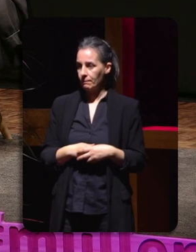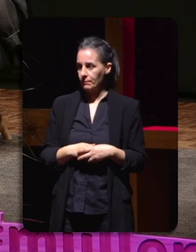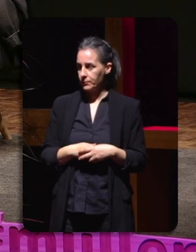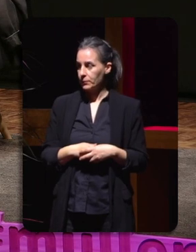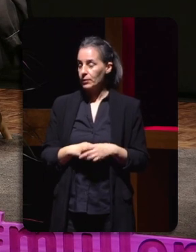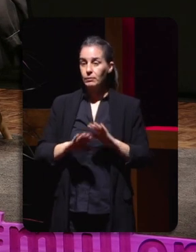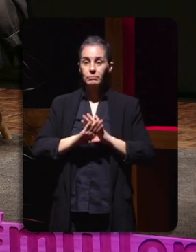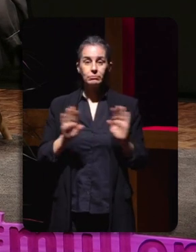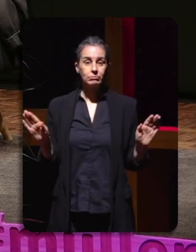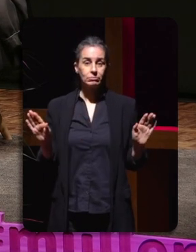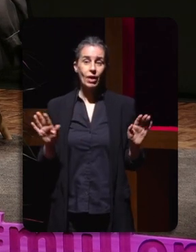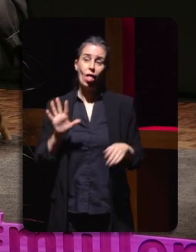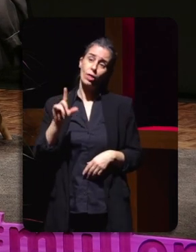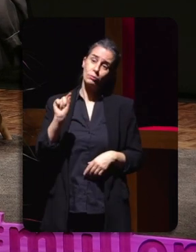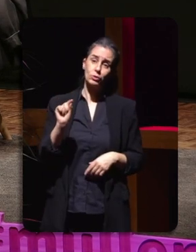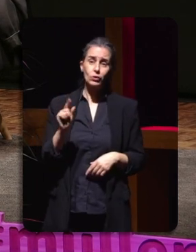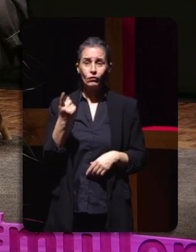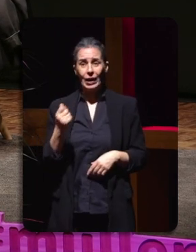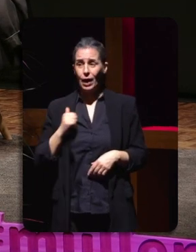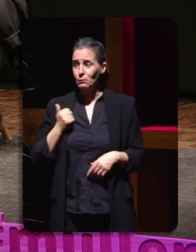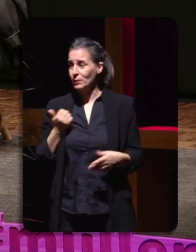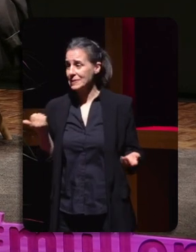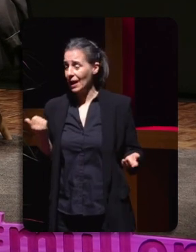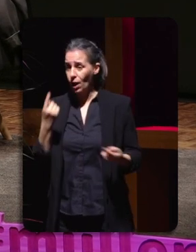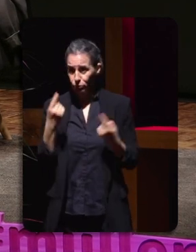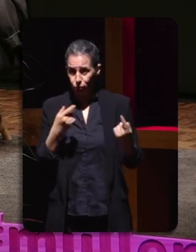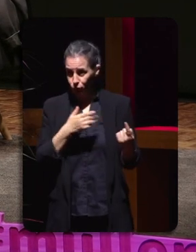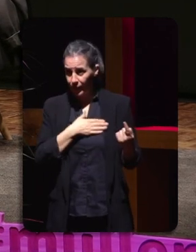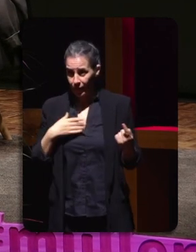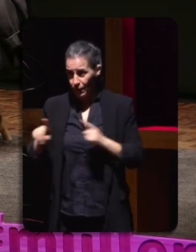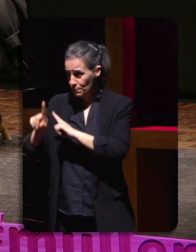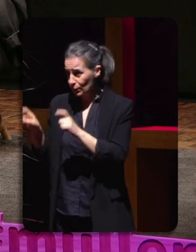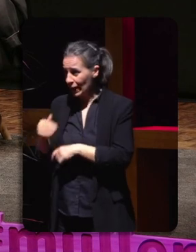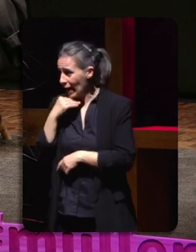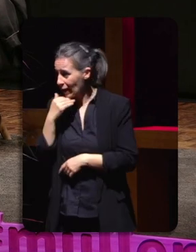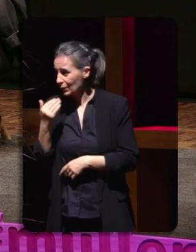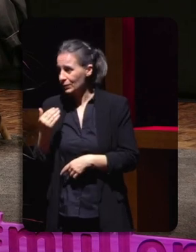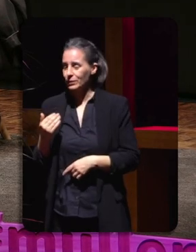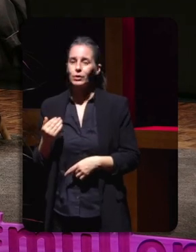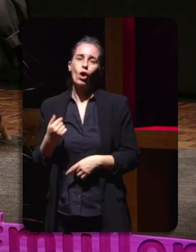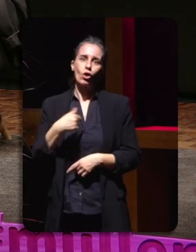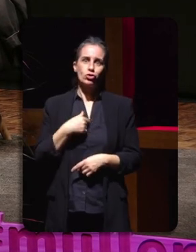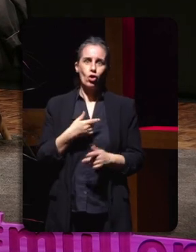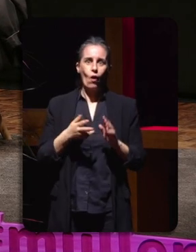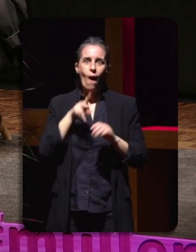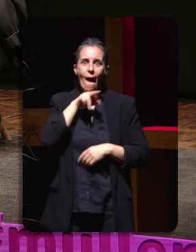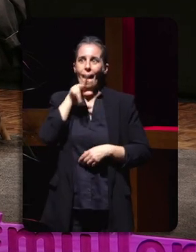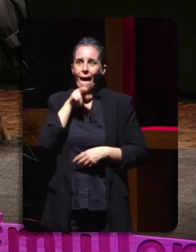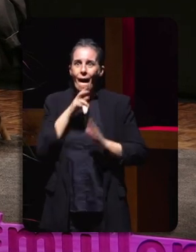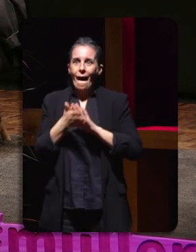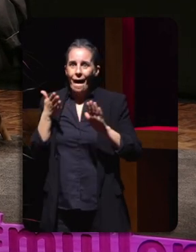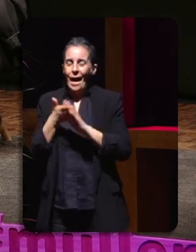pues hemos desaprovechado cinco minutos seguro que nadie quiere preguntarle nada con lo apurada que he ido